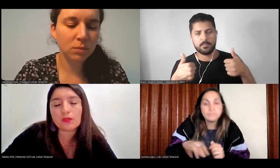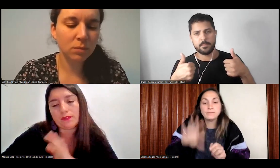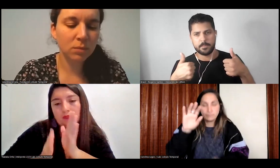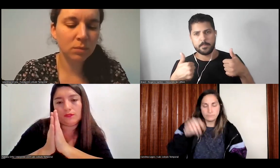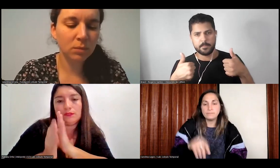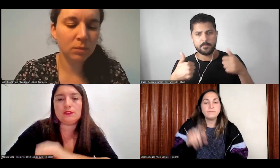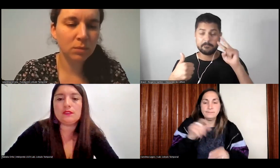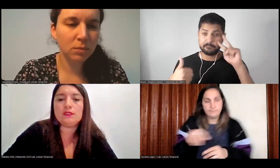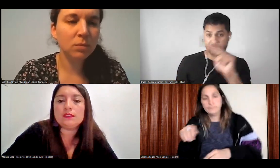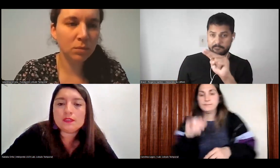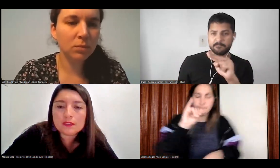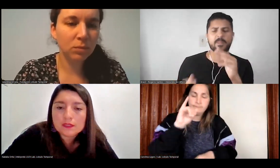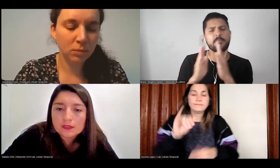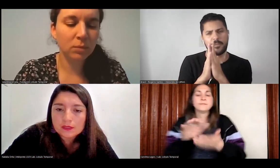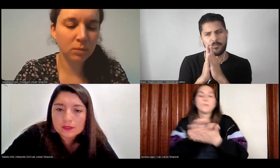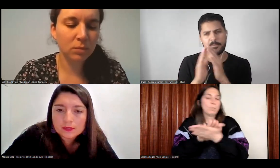Sí, por favor.